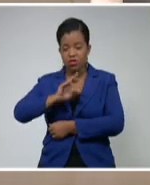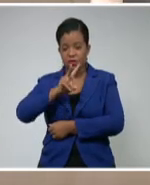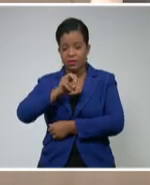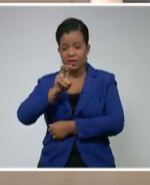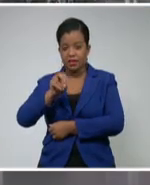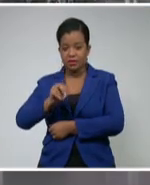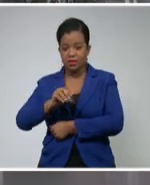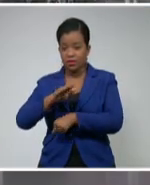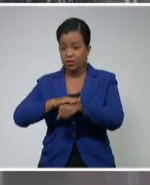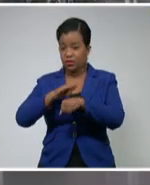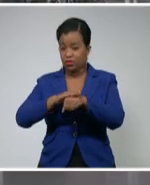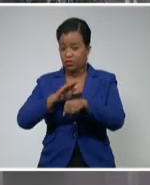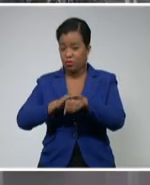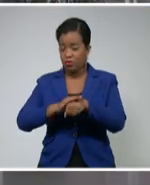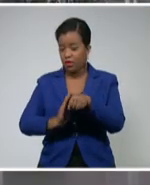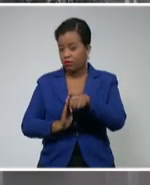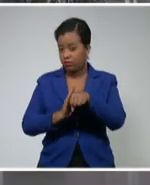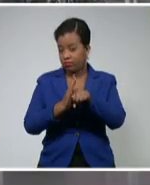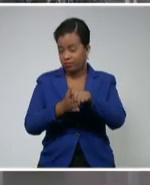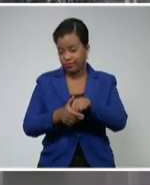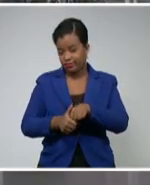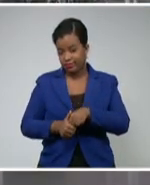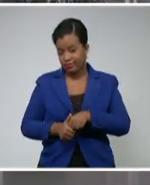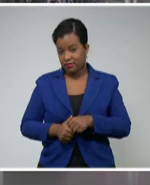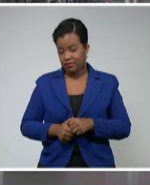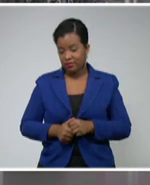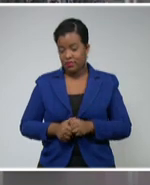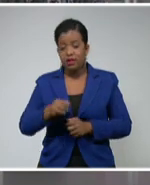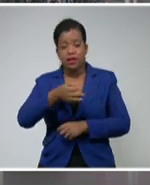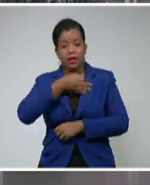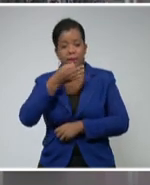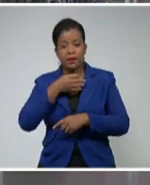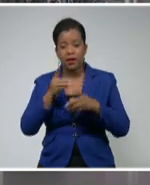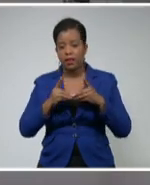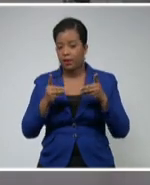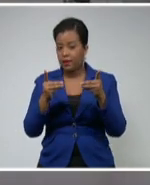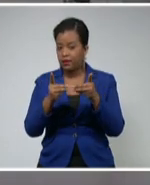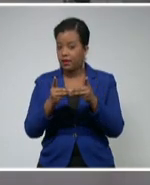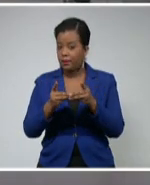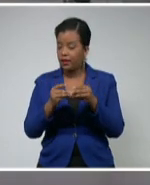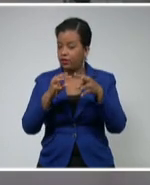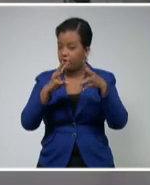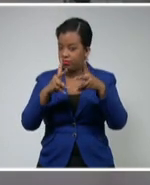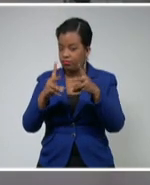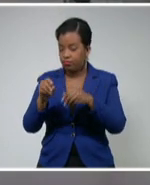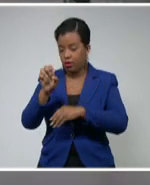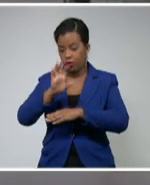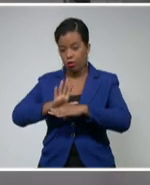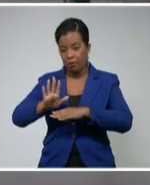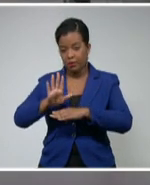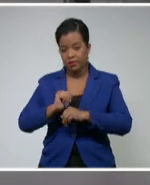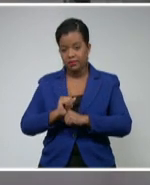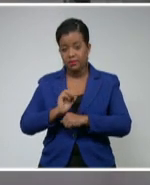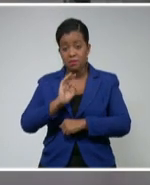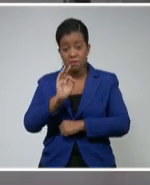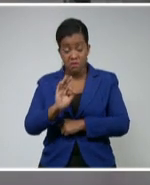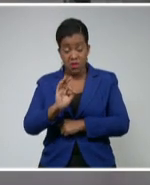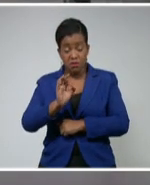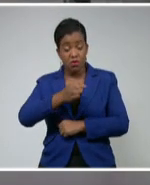como consecuencia de la pandemia, estimó la Oficina Comunitaria Estadística Eurostat. Según esa